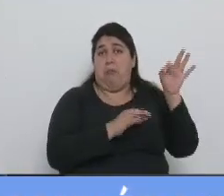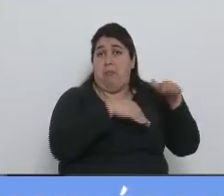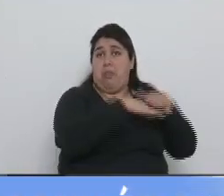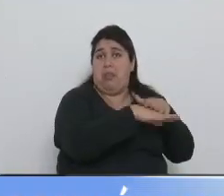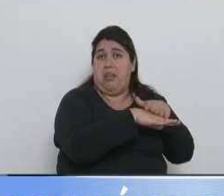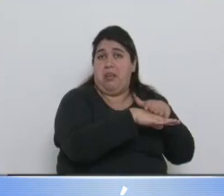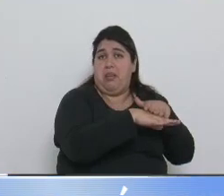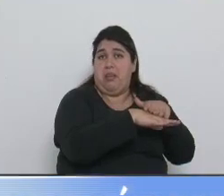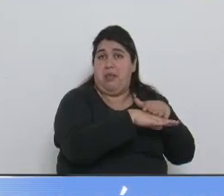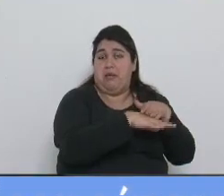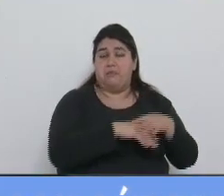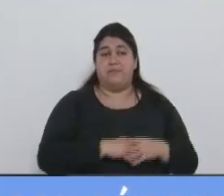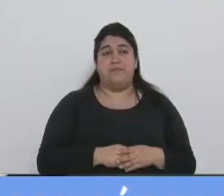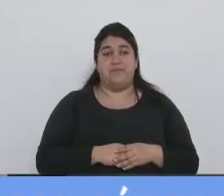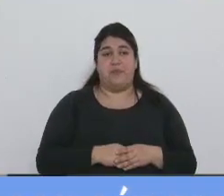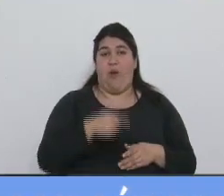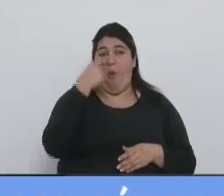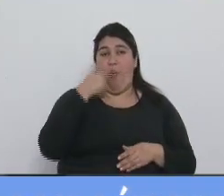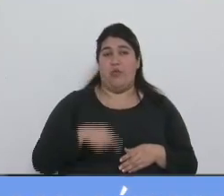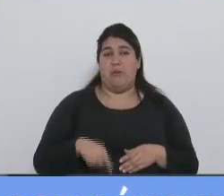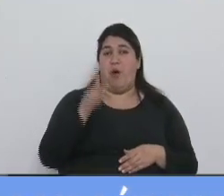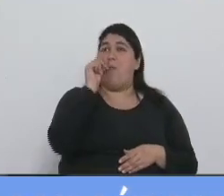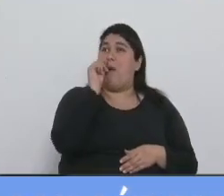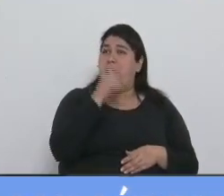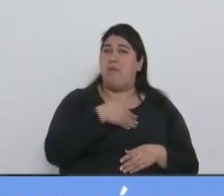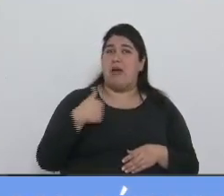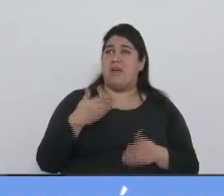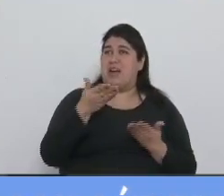Y por último, a los papás, las